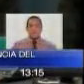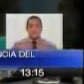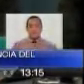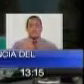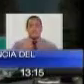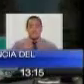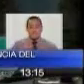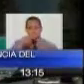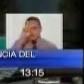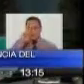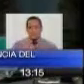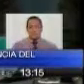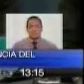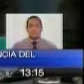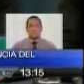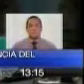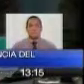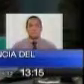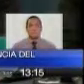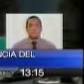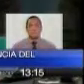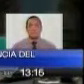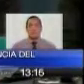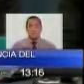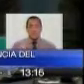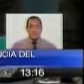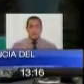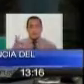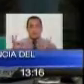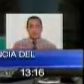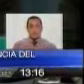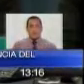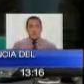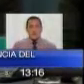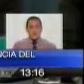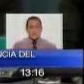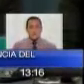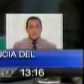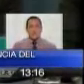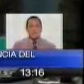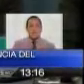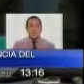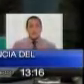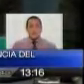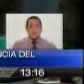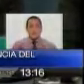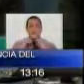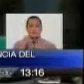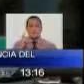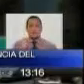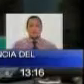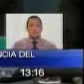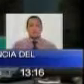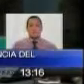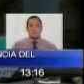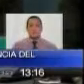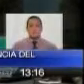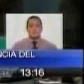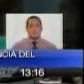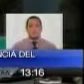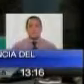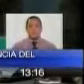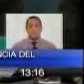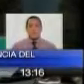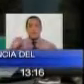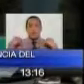intereses de la nación. Fue una reunión realizada en el Palacio Nacional de Justicia,